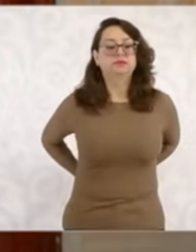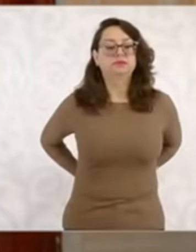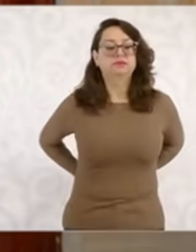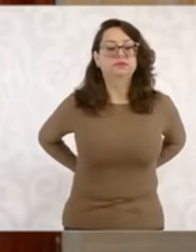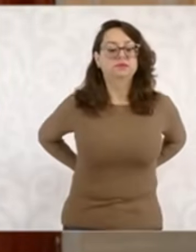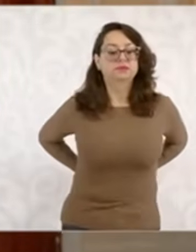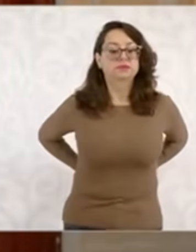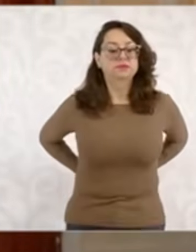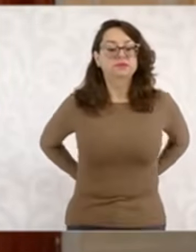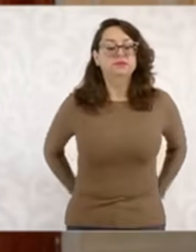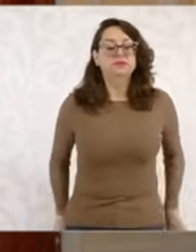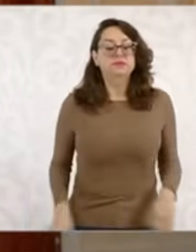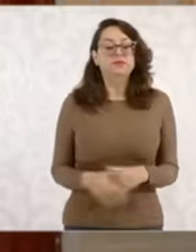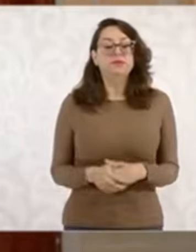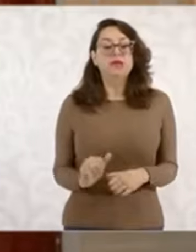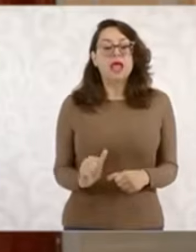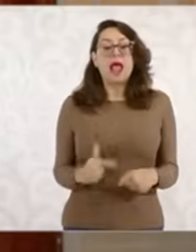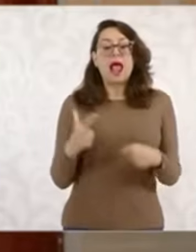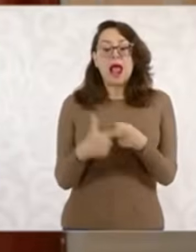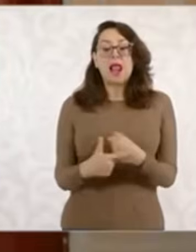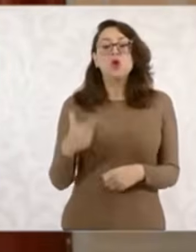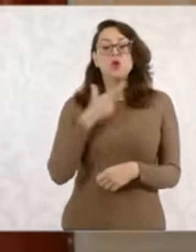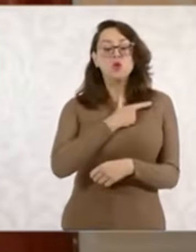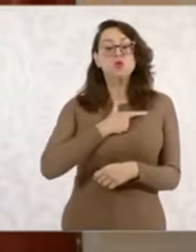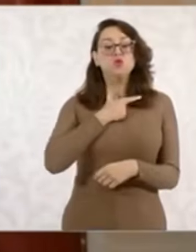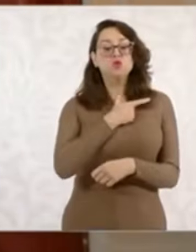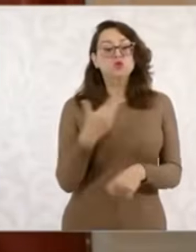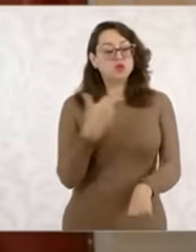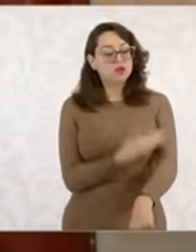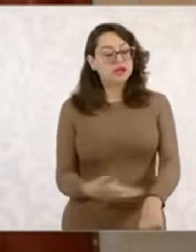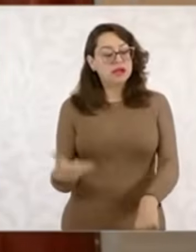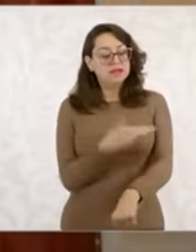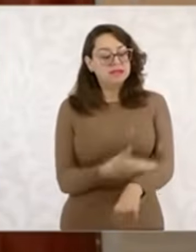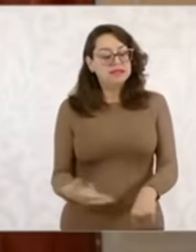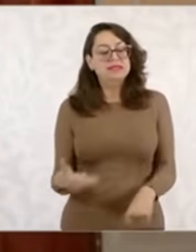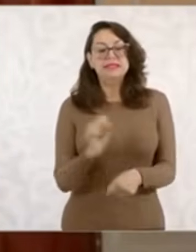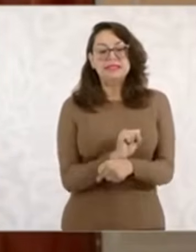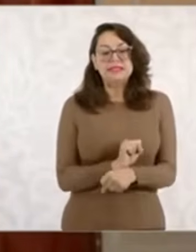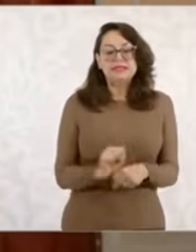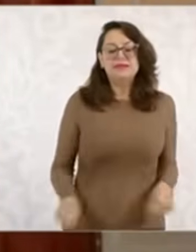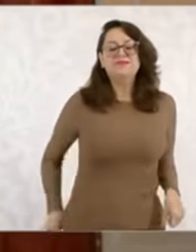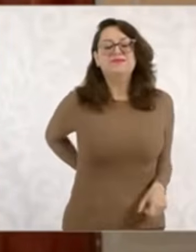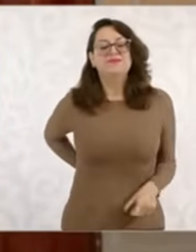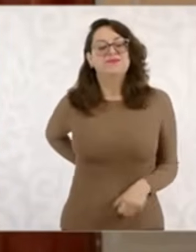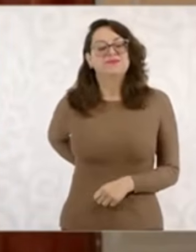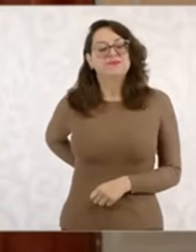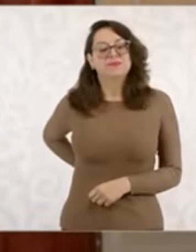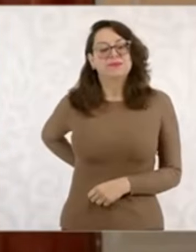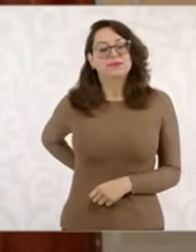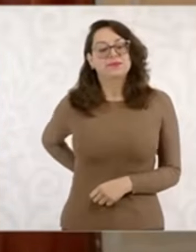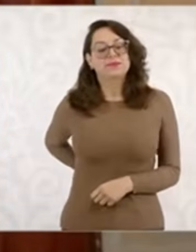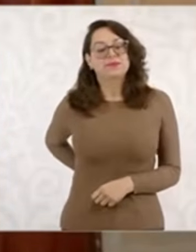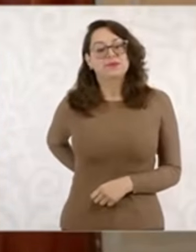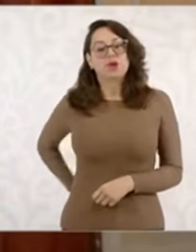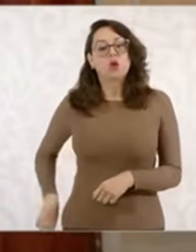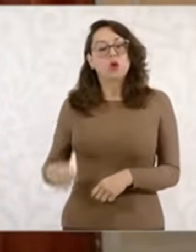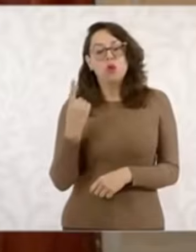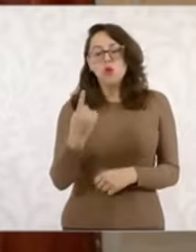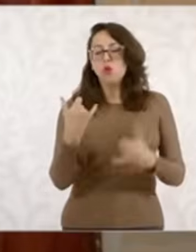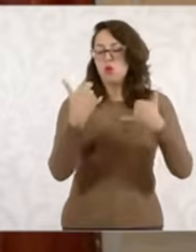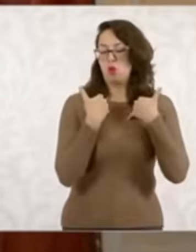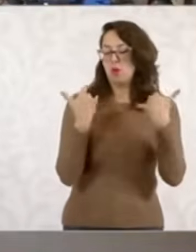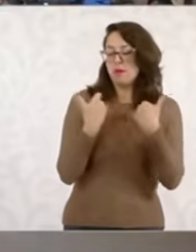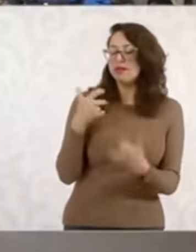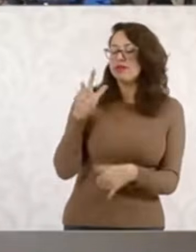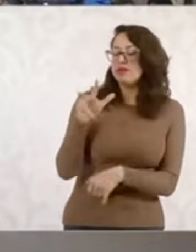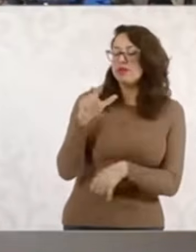vean la simplicidad ya del trámite, un muchacho de 18 años, de